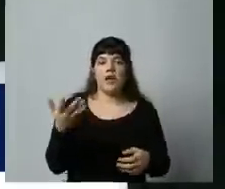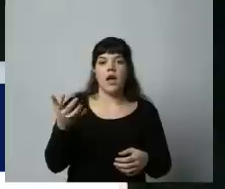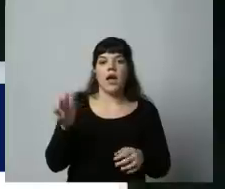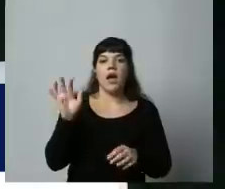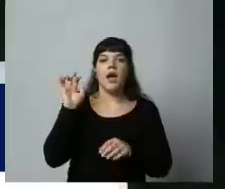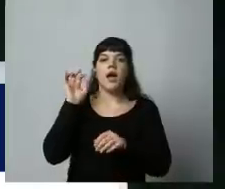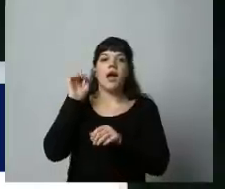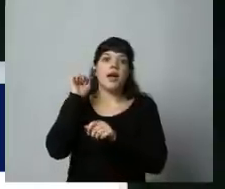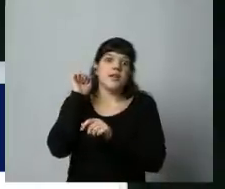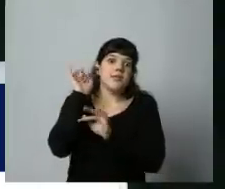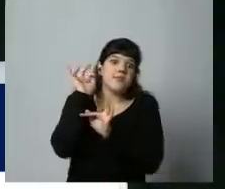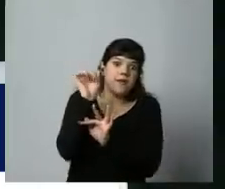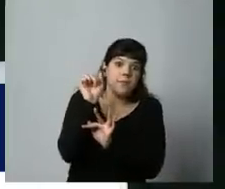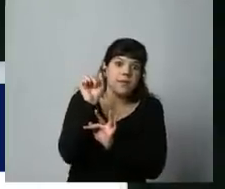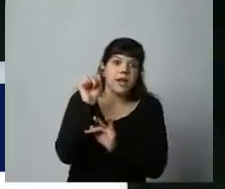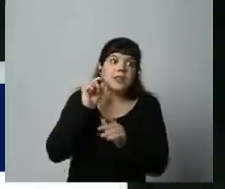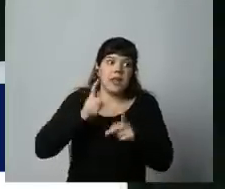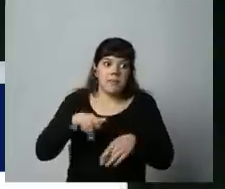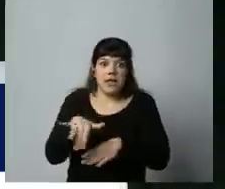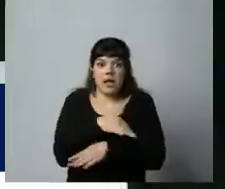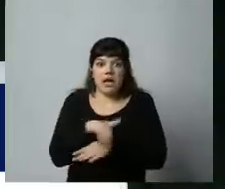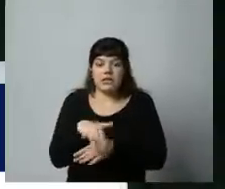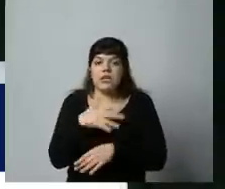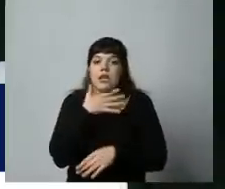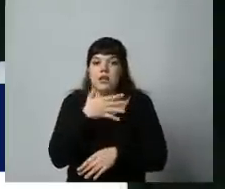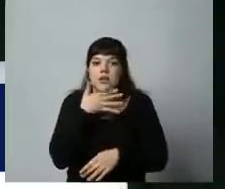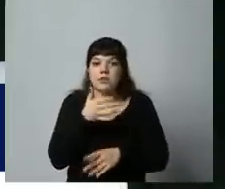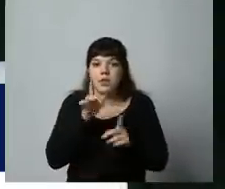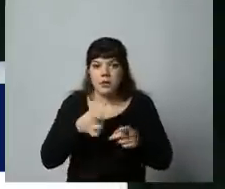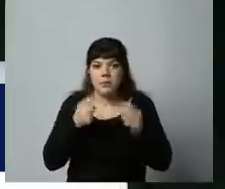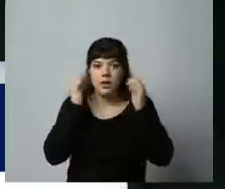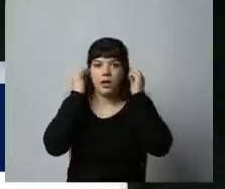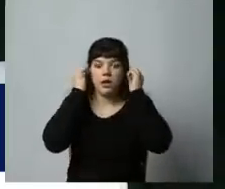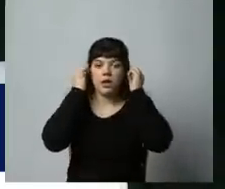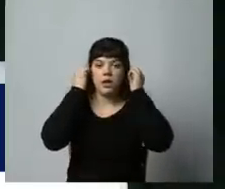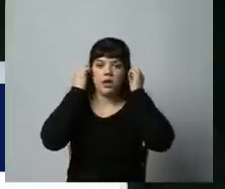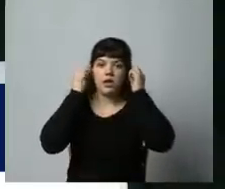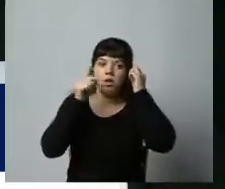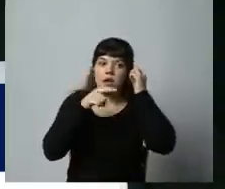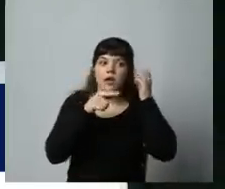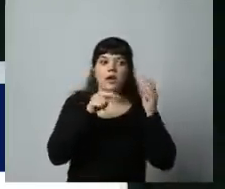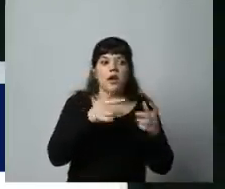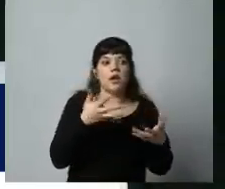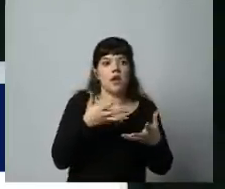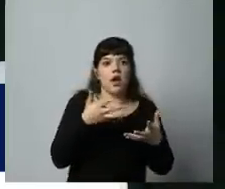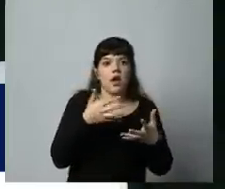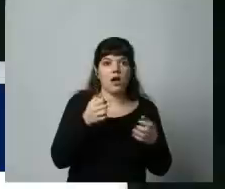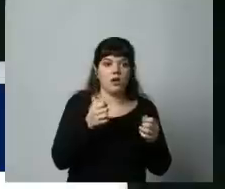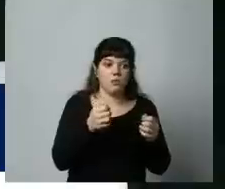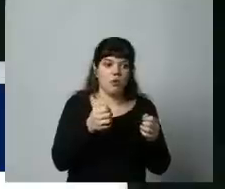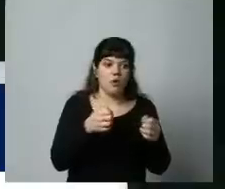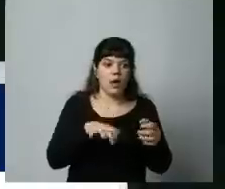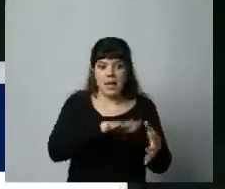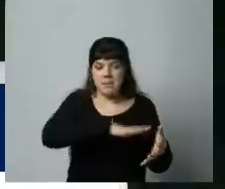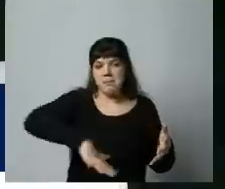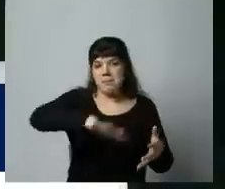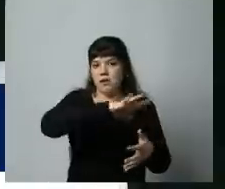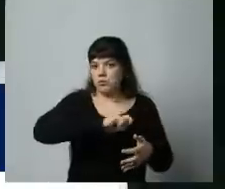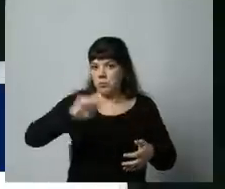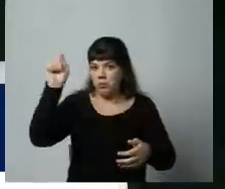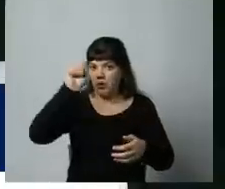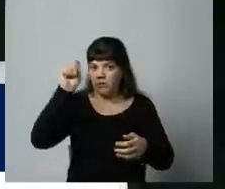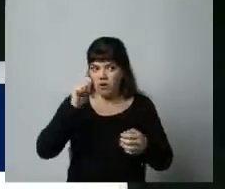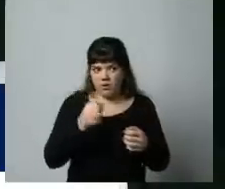en también en la calle agraciada están vinculados con la con un un gran espacio público que que